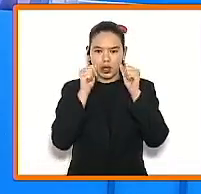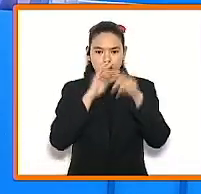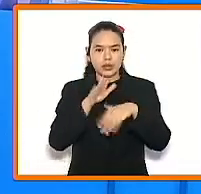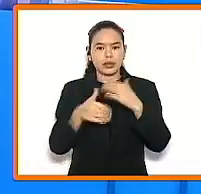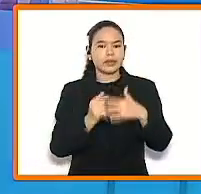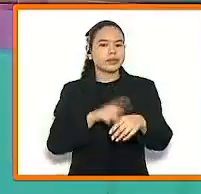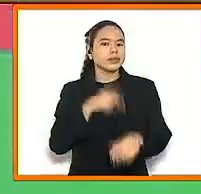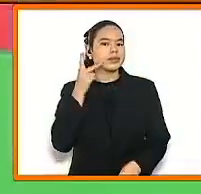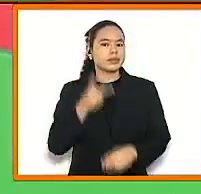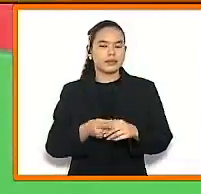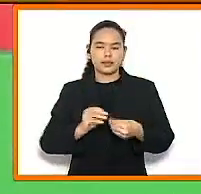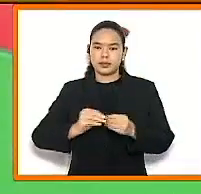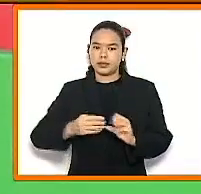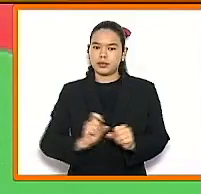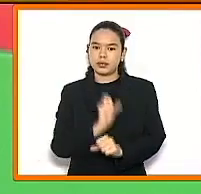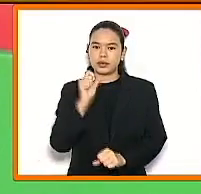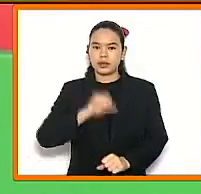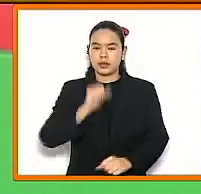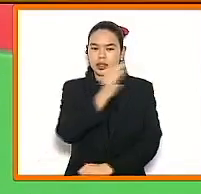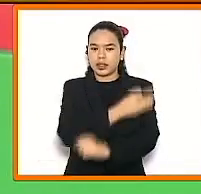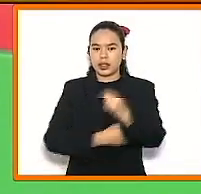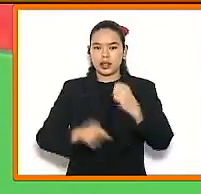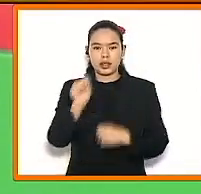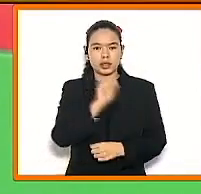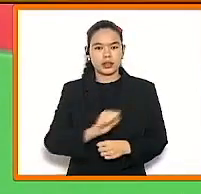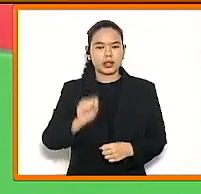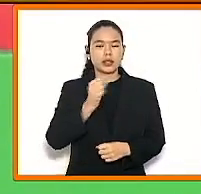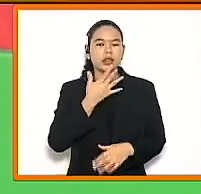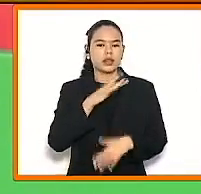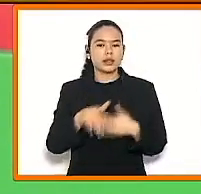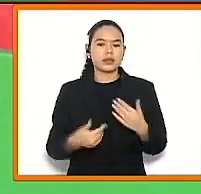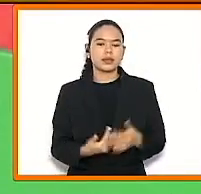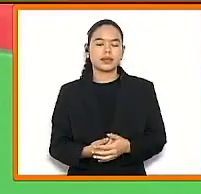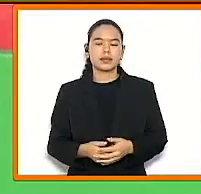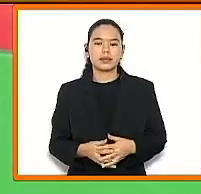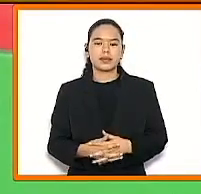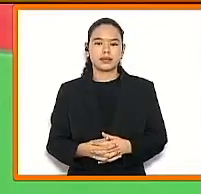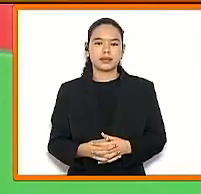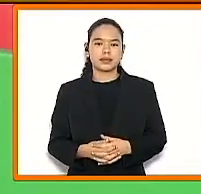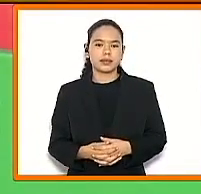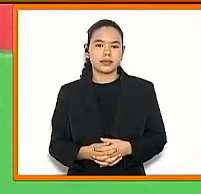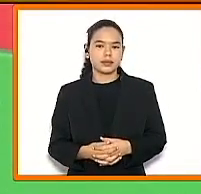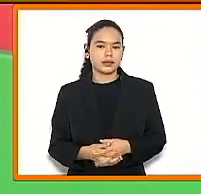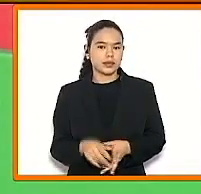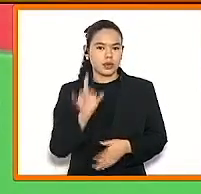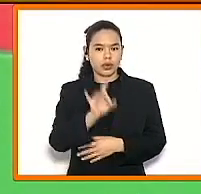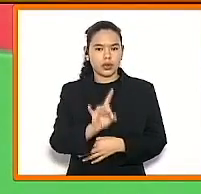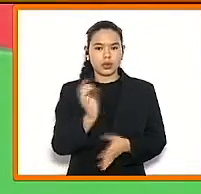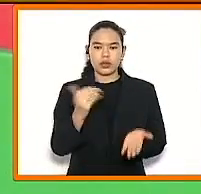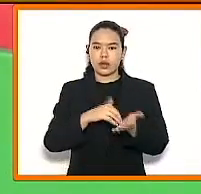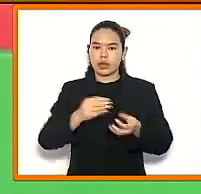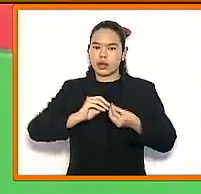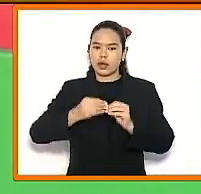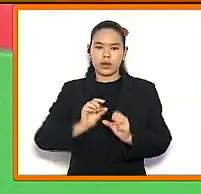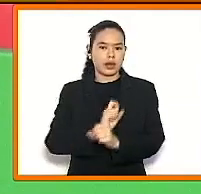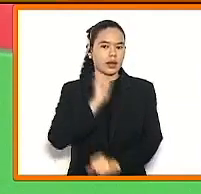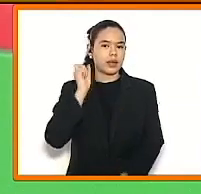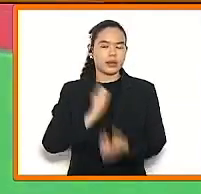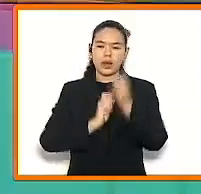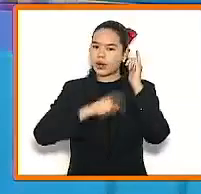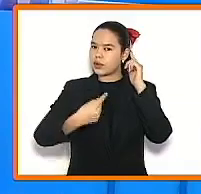porque el número ganador para esta tarde de sábado es... suerte. Este es el 8, número favorecido para